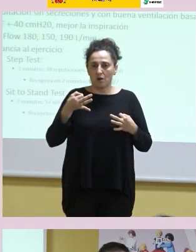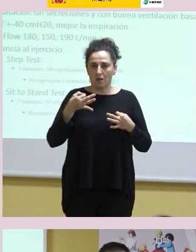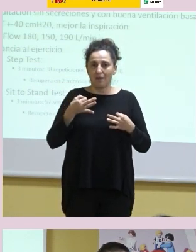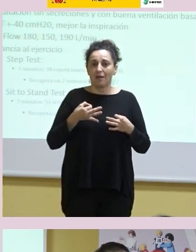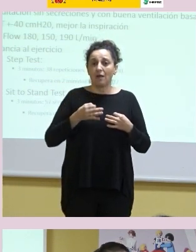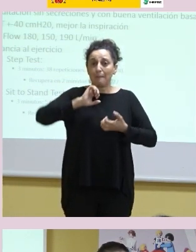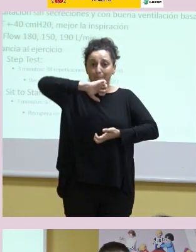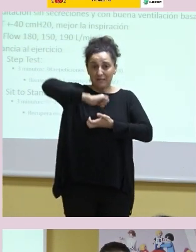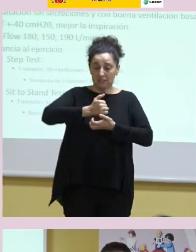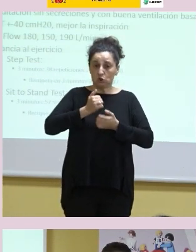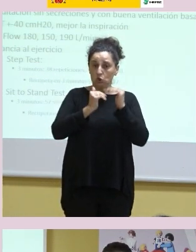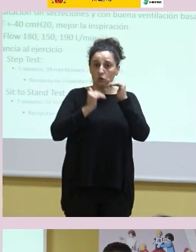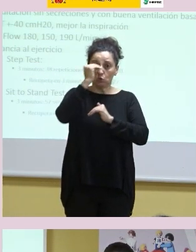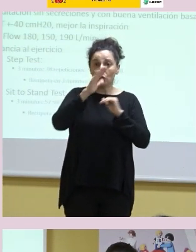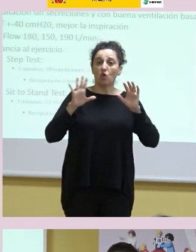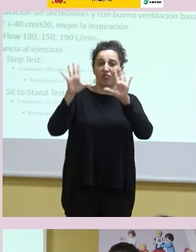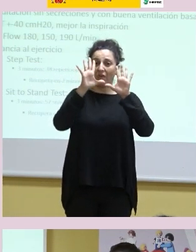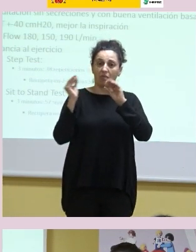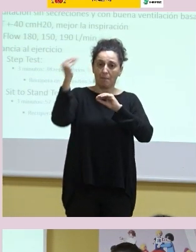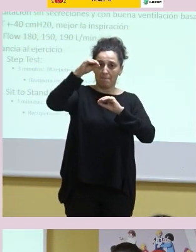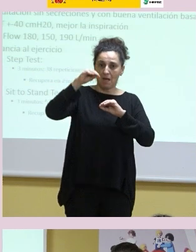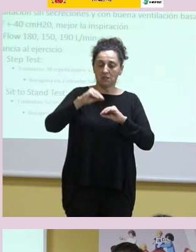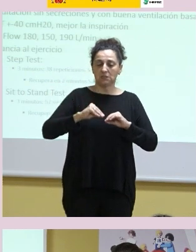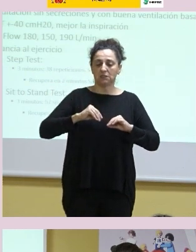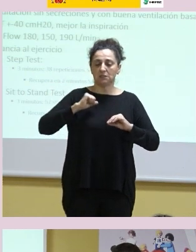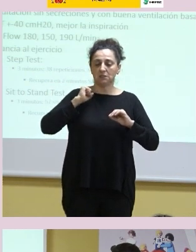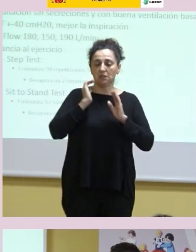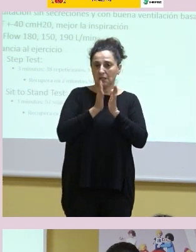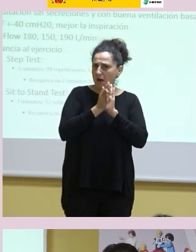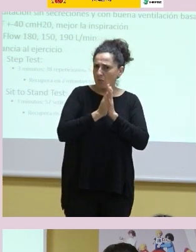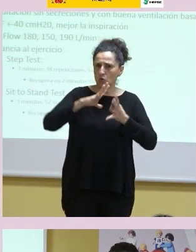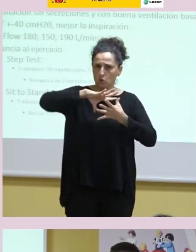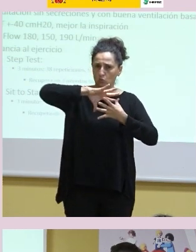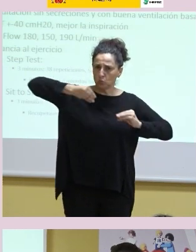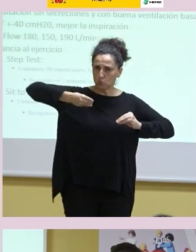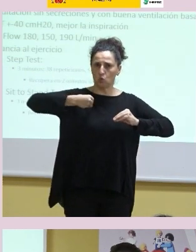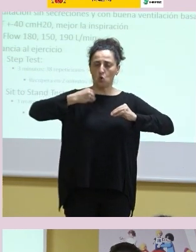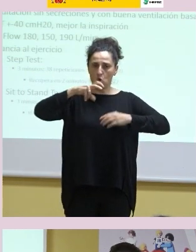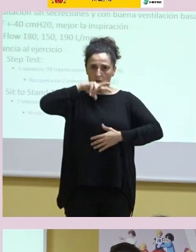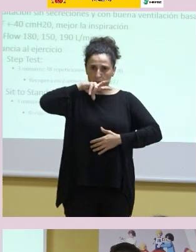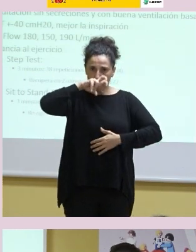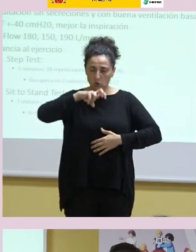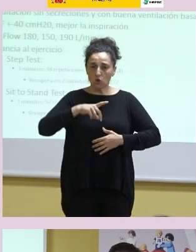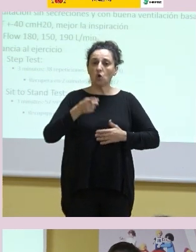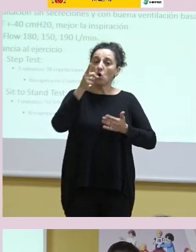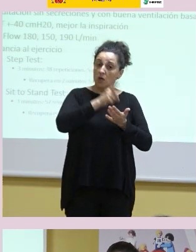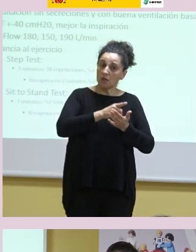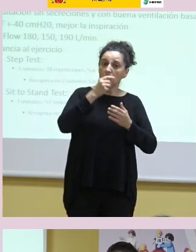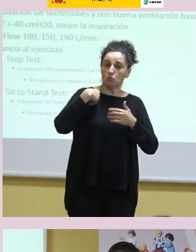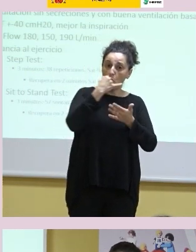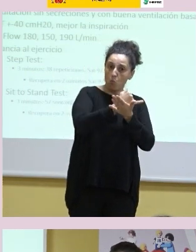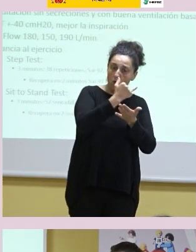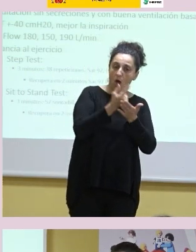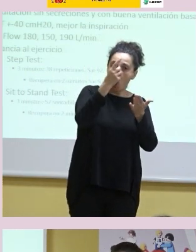centímetros de presión el uso del entrenamiento de la musculatura respiratoria, y volvimos a hacer la prueba del pico flujo tos